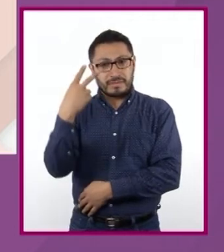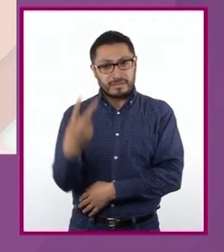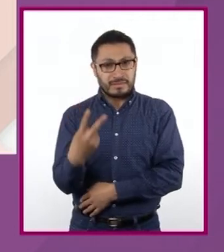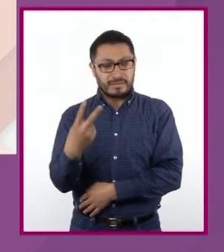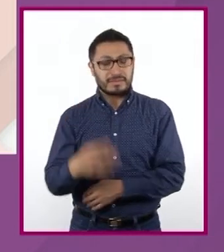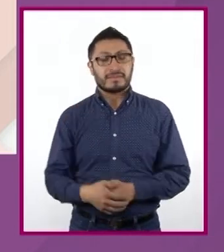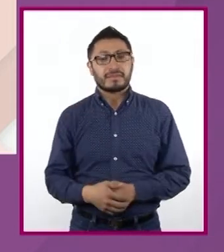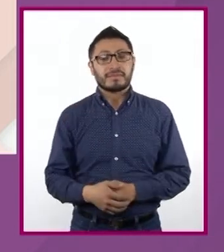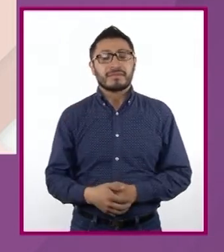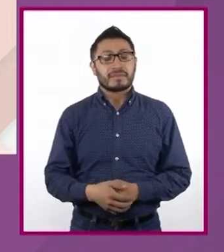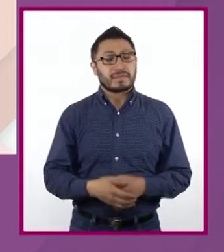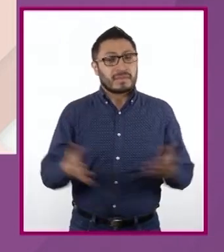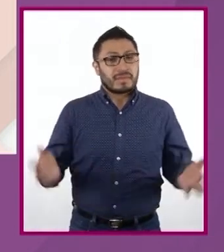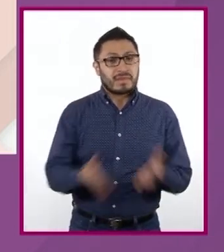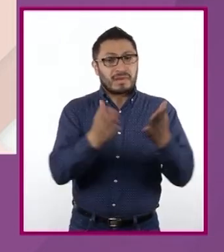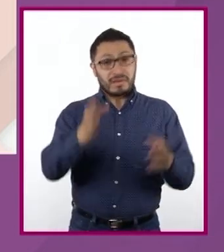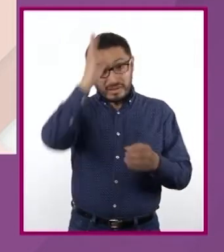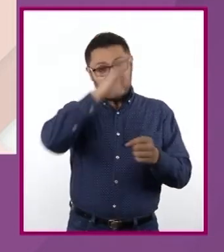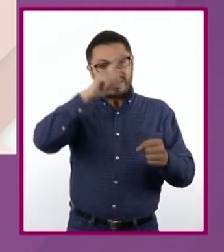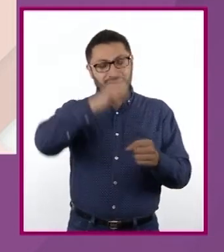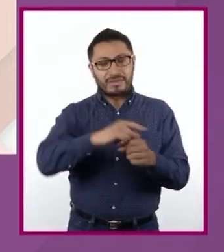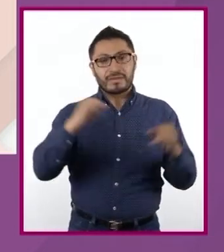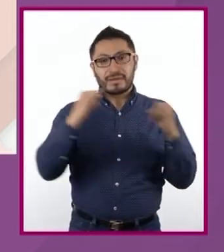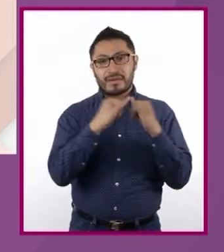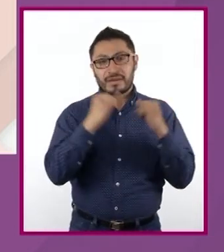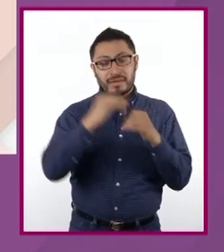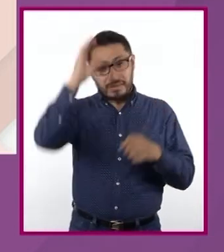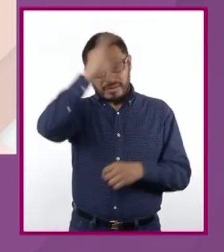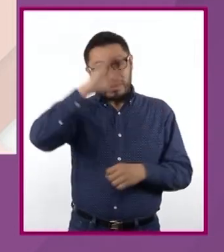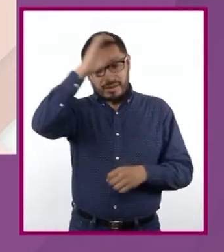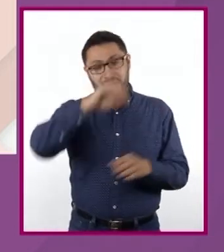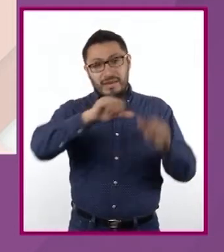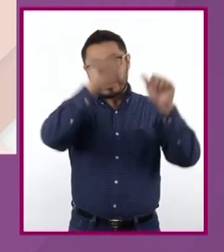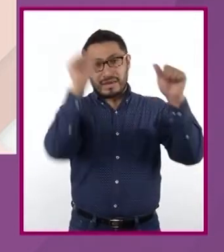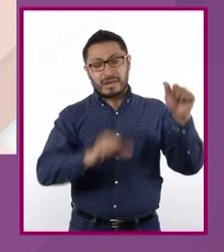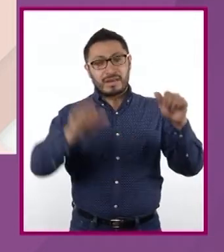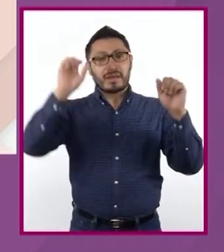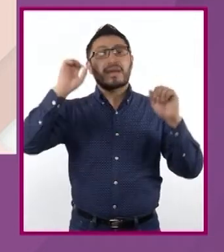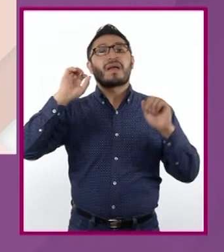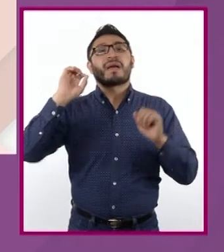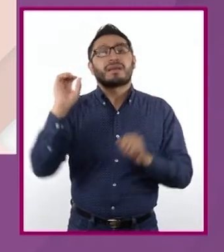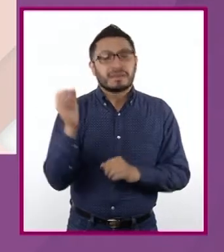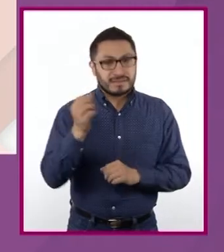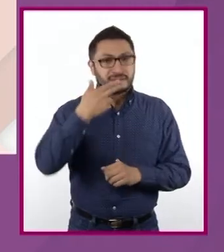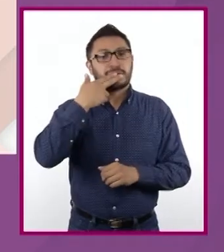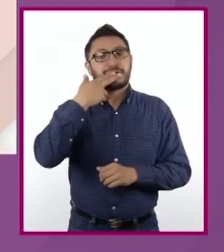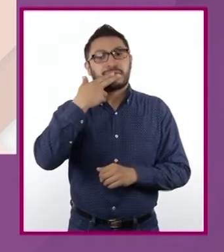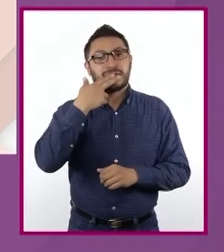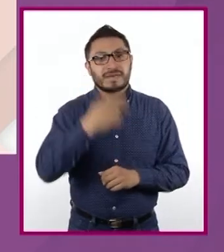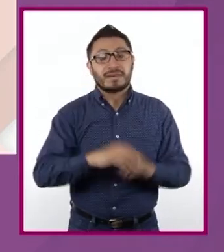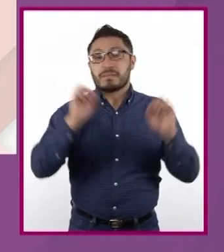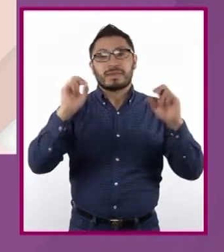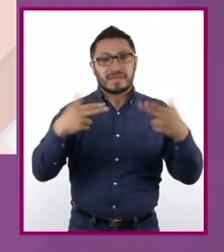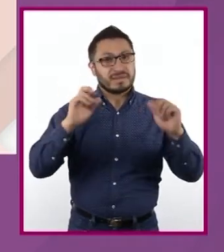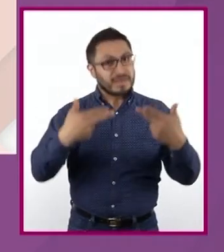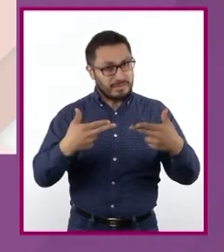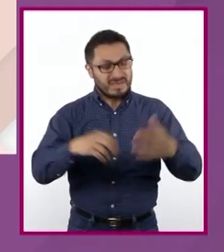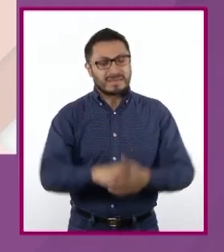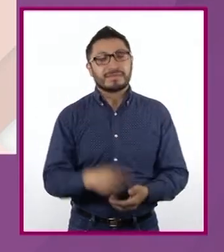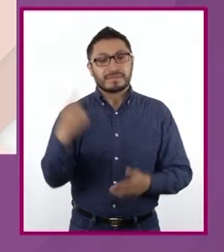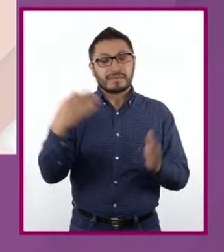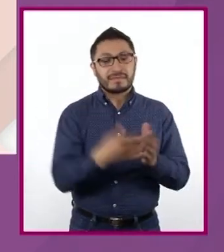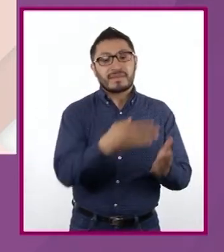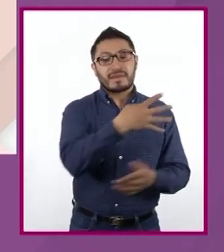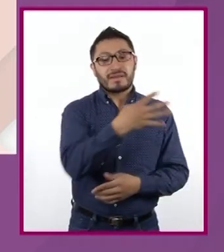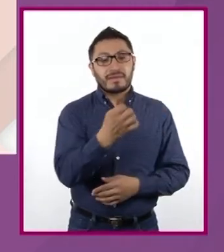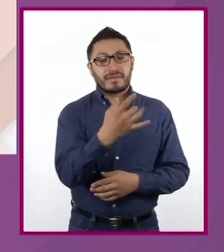1952. Fue promotora de cultura en el Instituto de Ciencias y Artes de Chiapas. De 1954